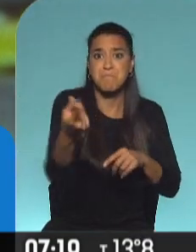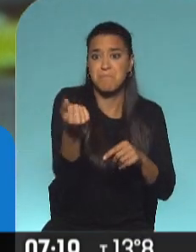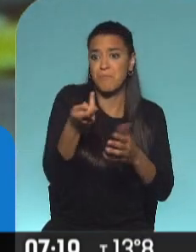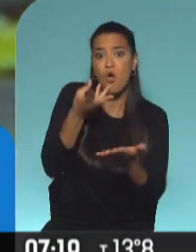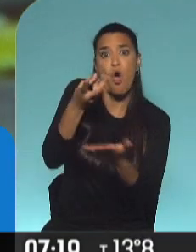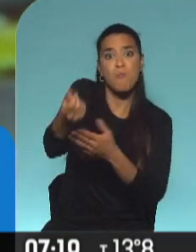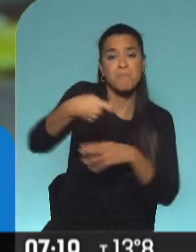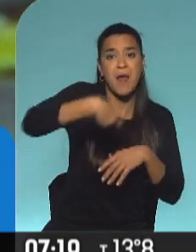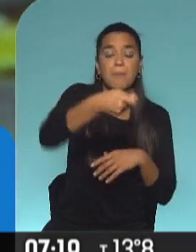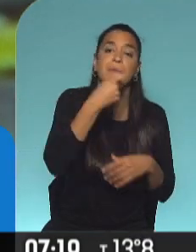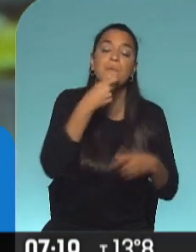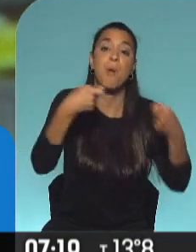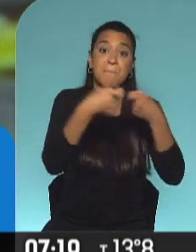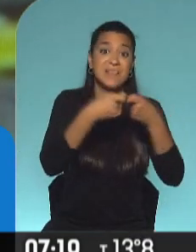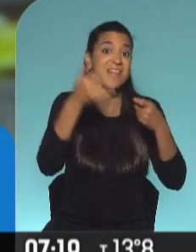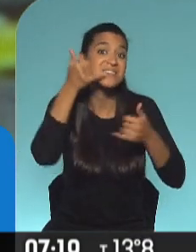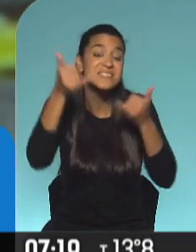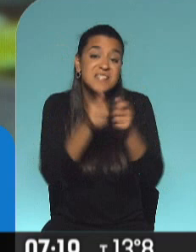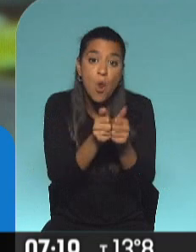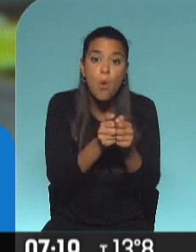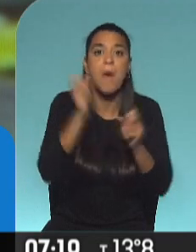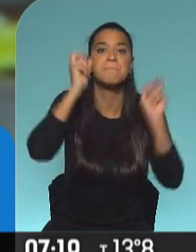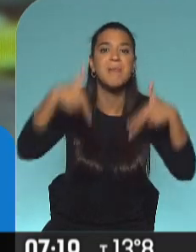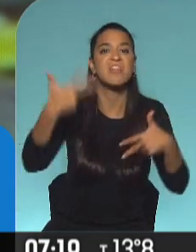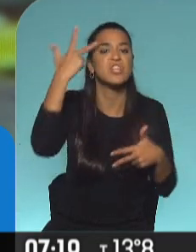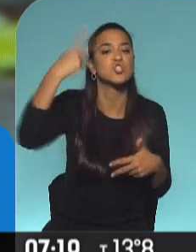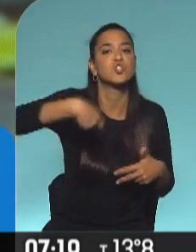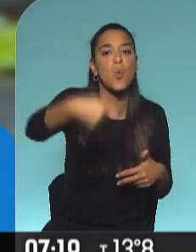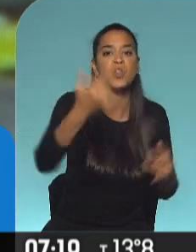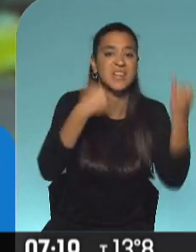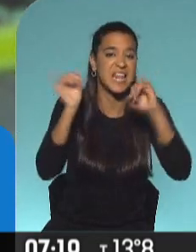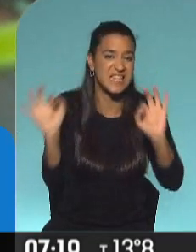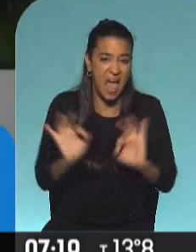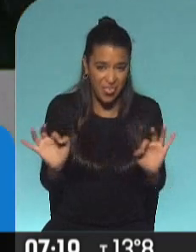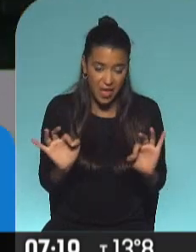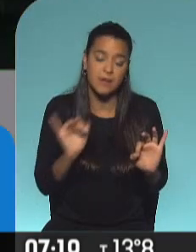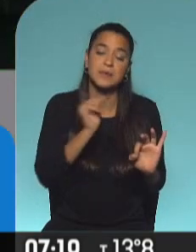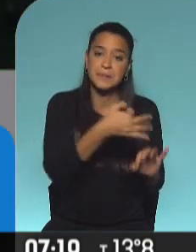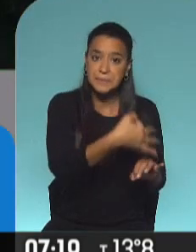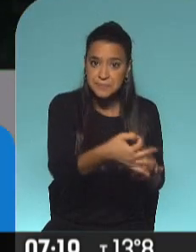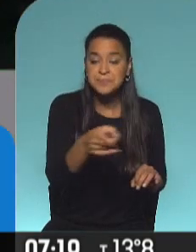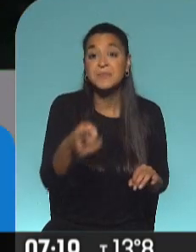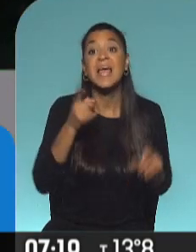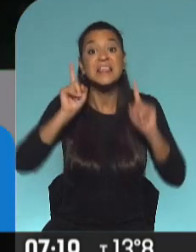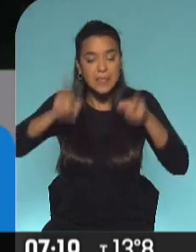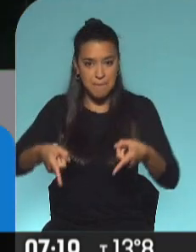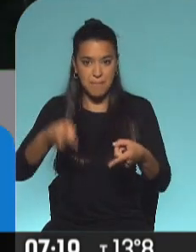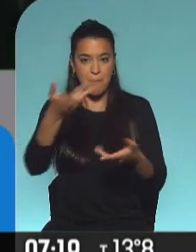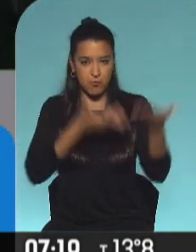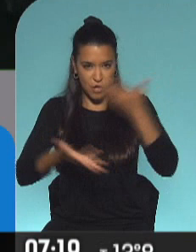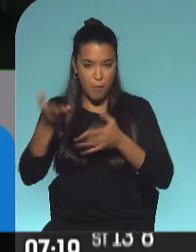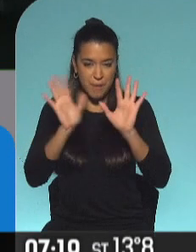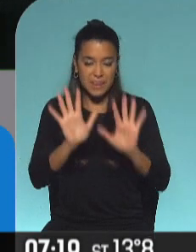de las empresas de telefonía celular tienen planes de 18 cuotas sin interés. Claro, sí, tenemos también para compartir